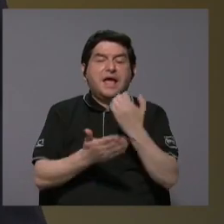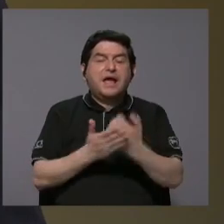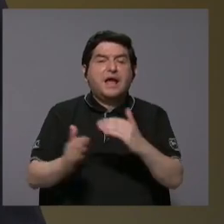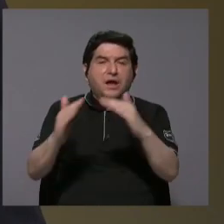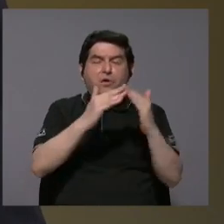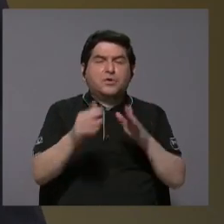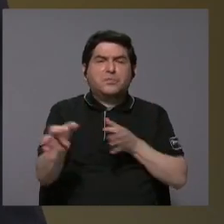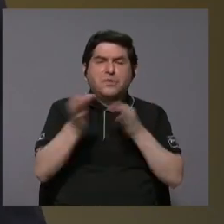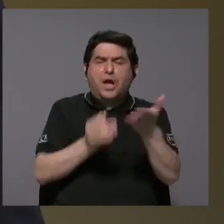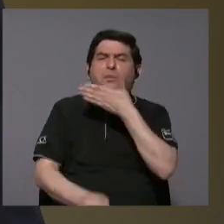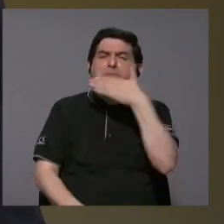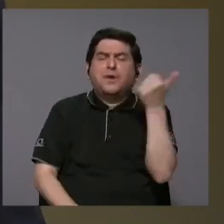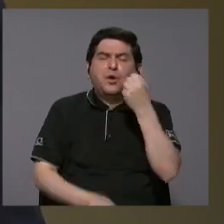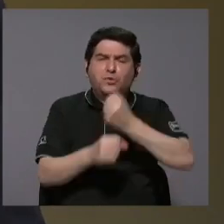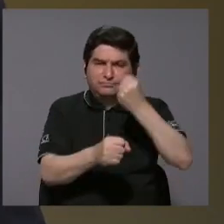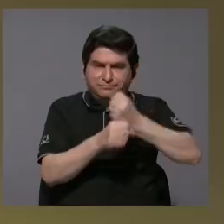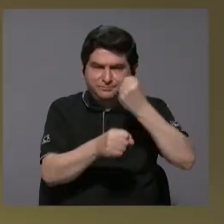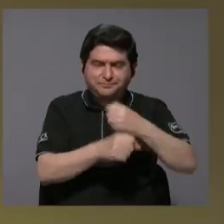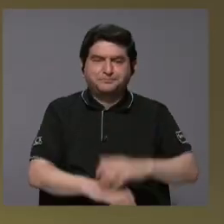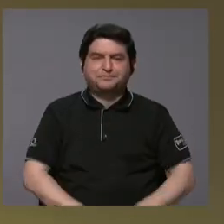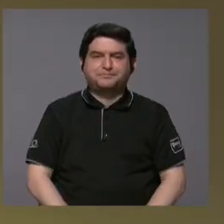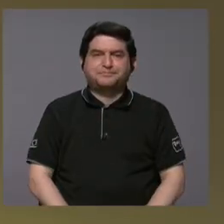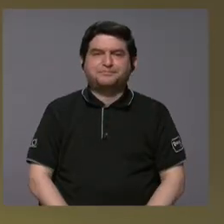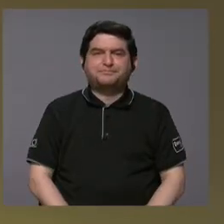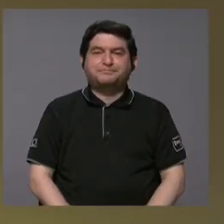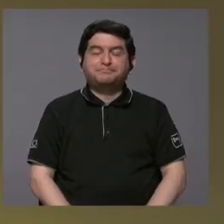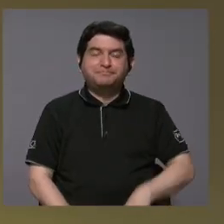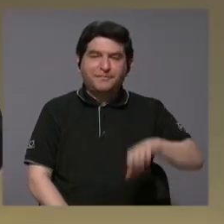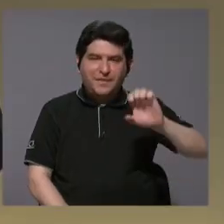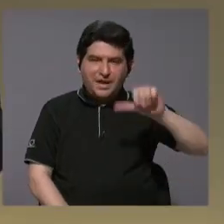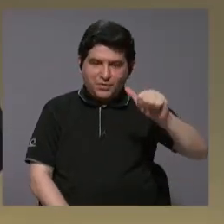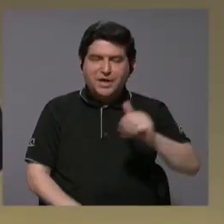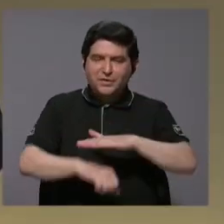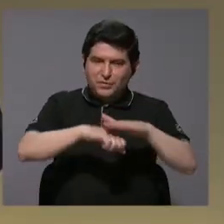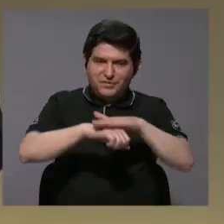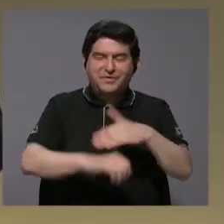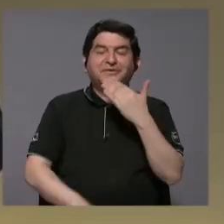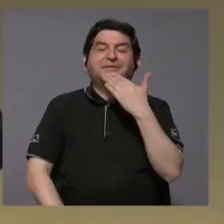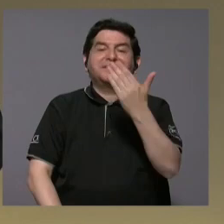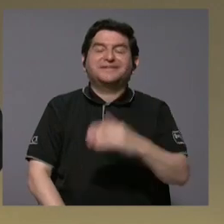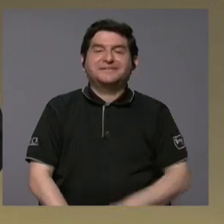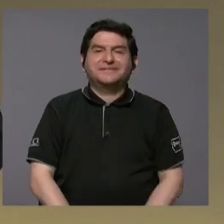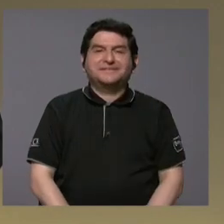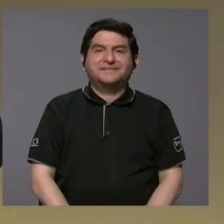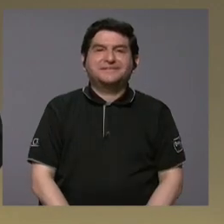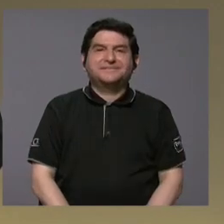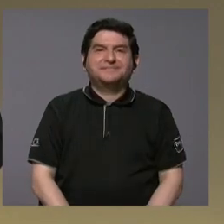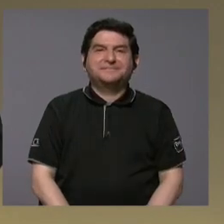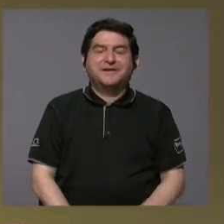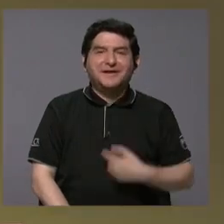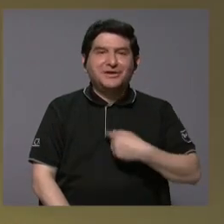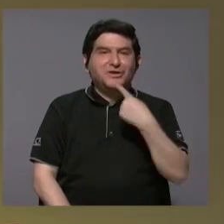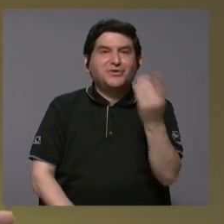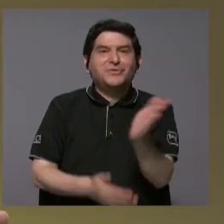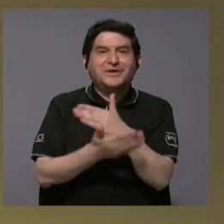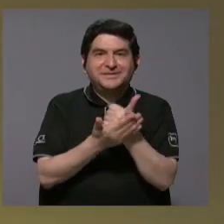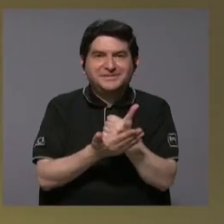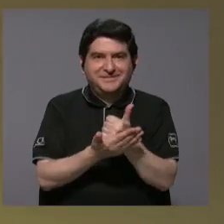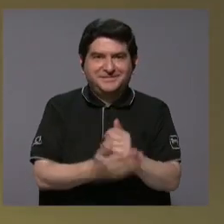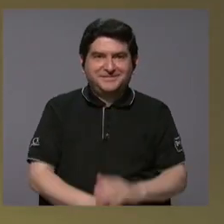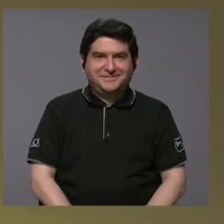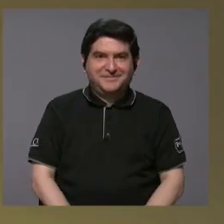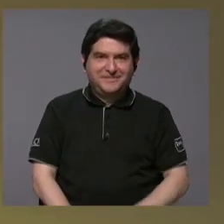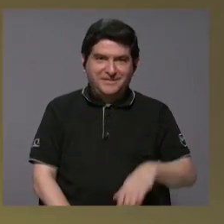explicarle mejor lo que está haciendo. Don Eduardo, por favor. Muchas gracias. Por cierto, voy a decir una cosa.